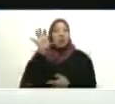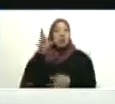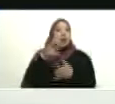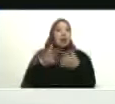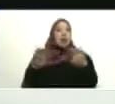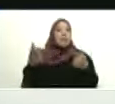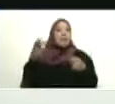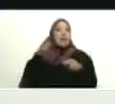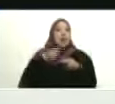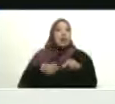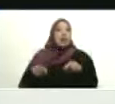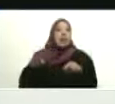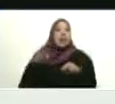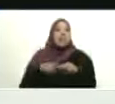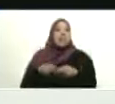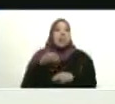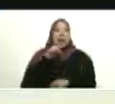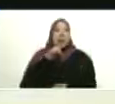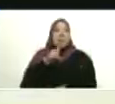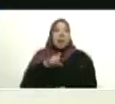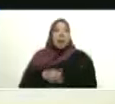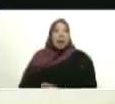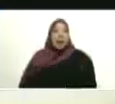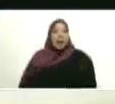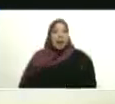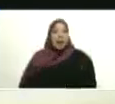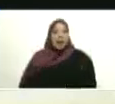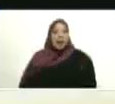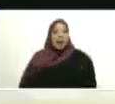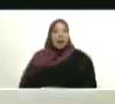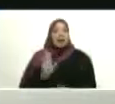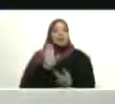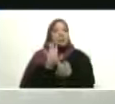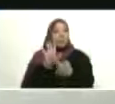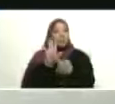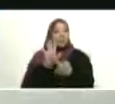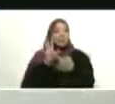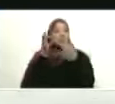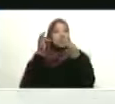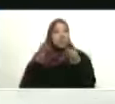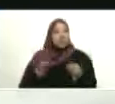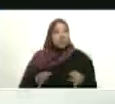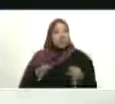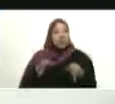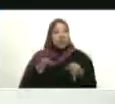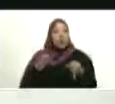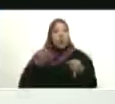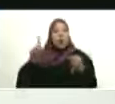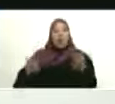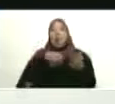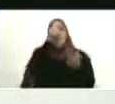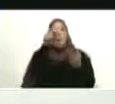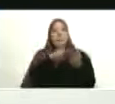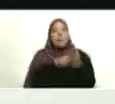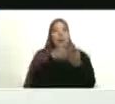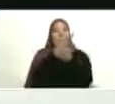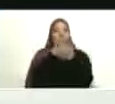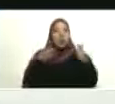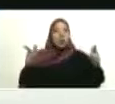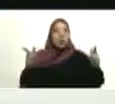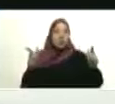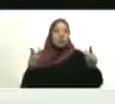niña. Porque ustedes, nosotros estamos luchando en el presente para dejarle el mapa completo y la patria libre a